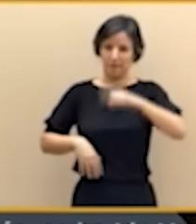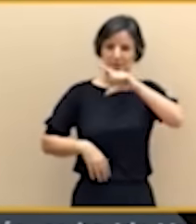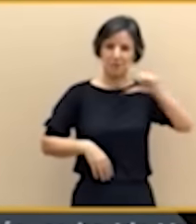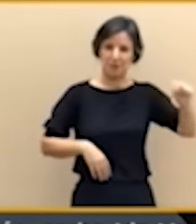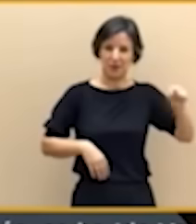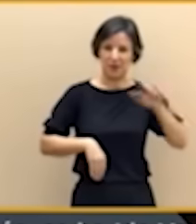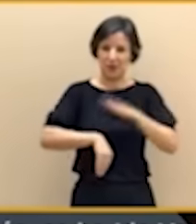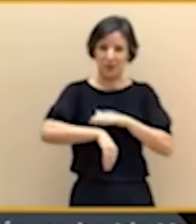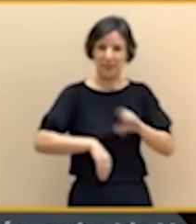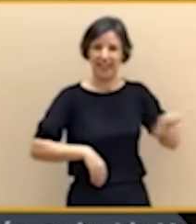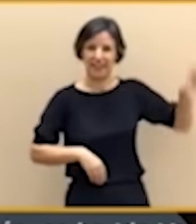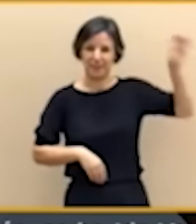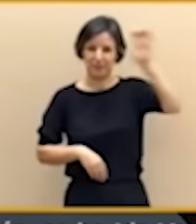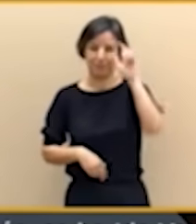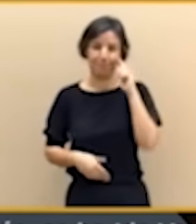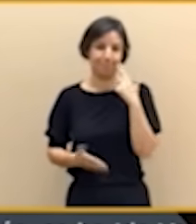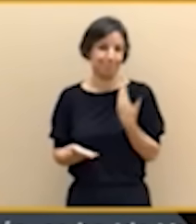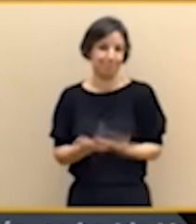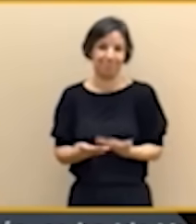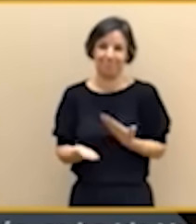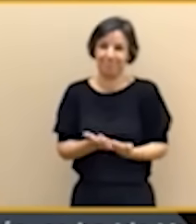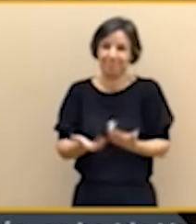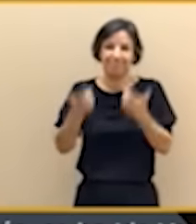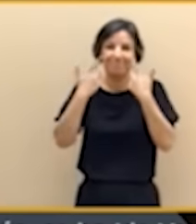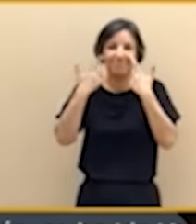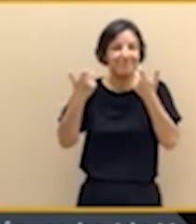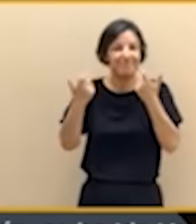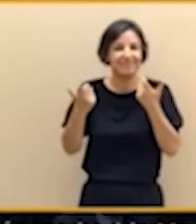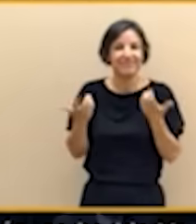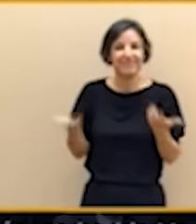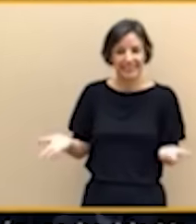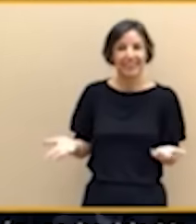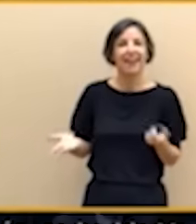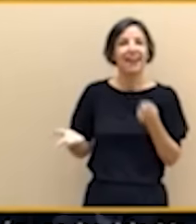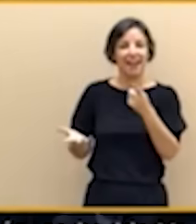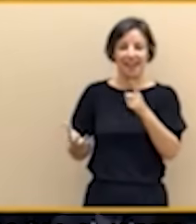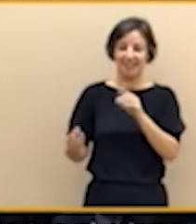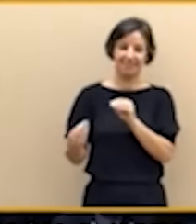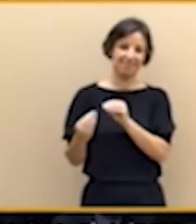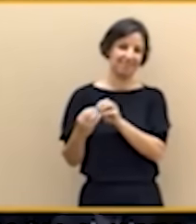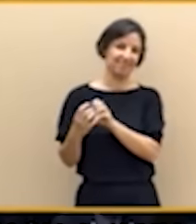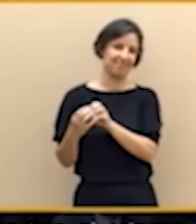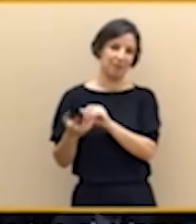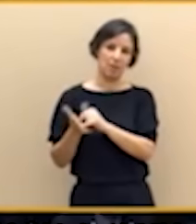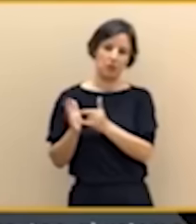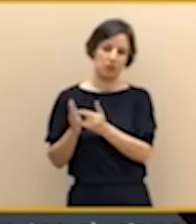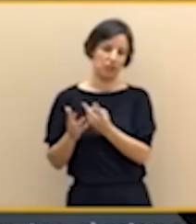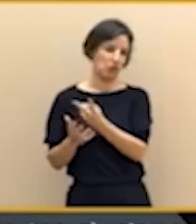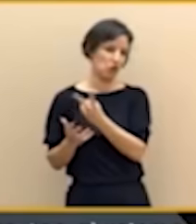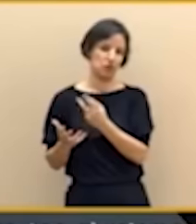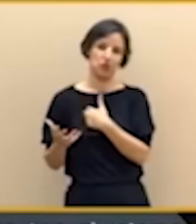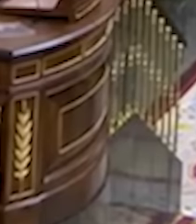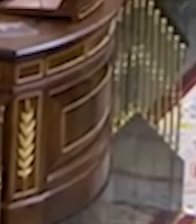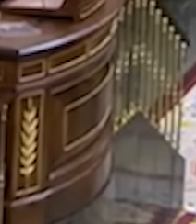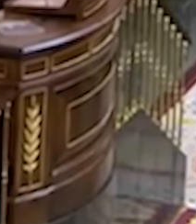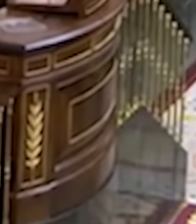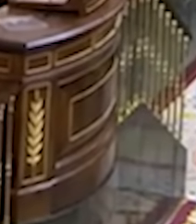efectivamente comparten el mismo proyecto reaccionario y antidemocrático. Y no nos dejamos